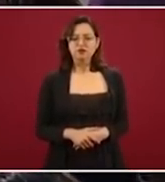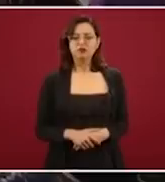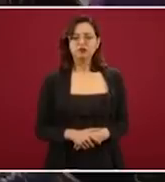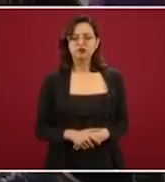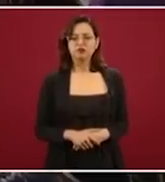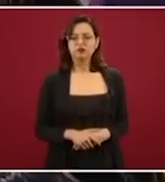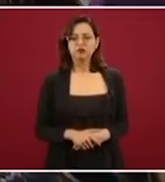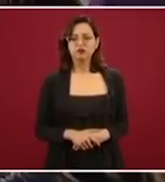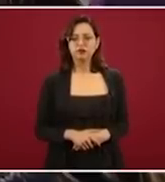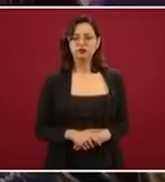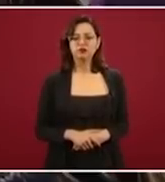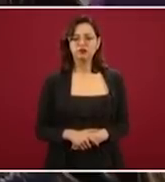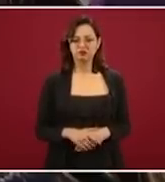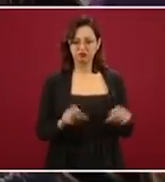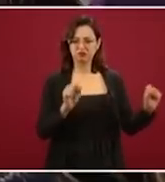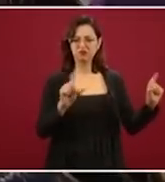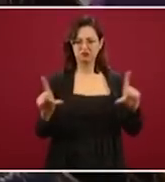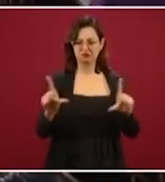A ver, pongo otras.